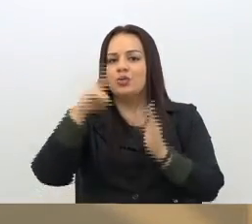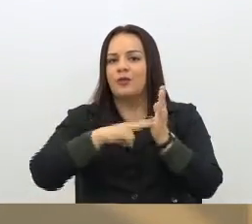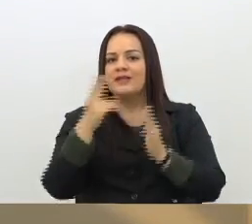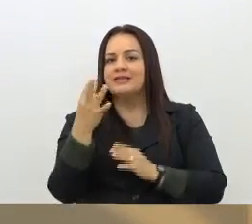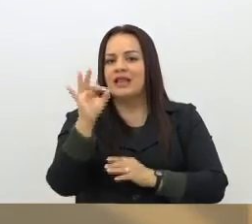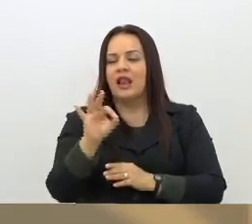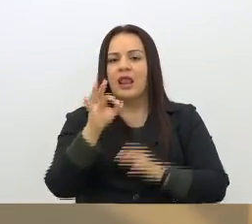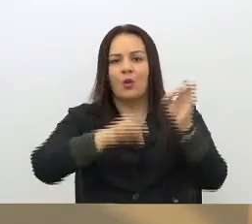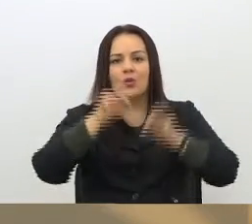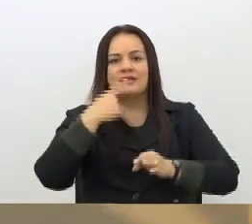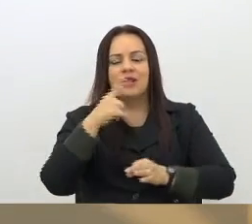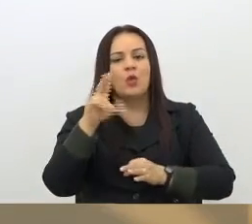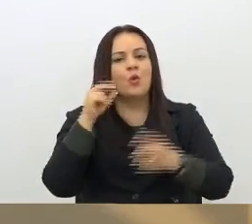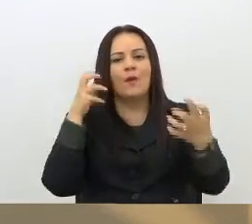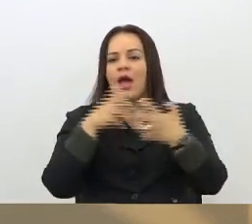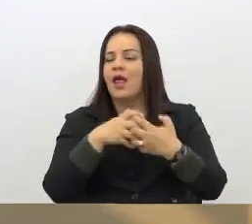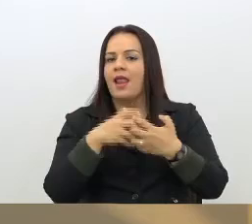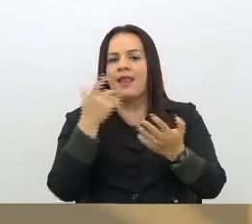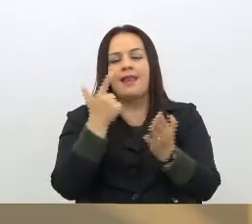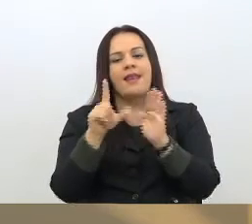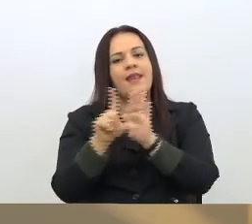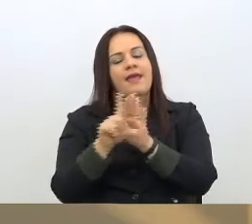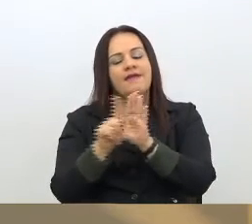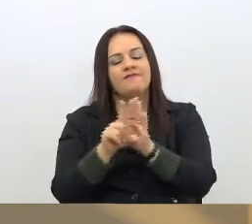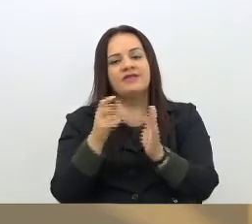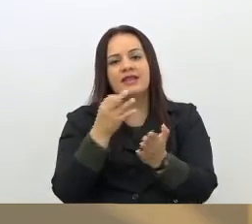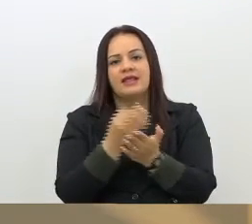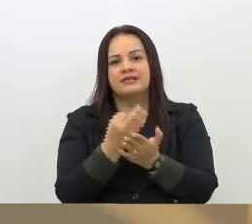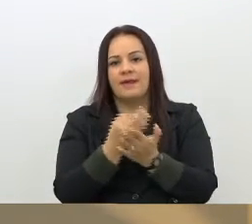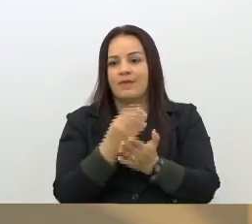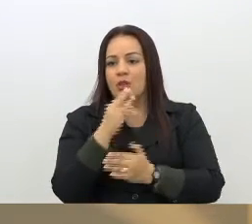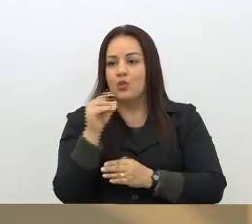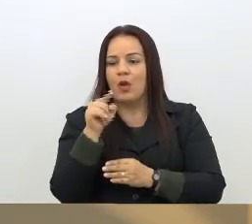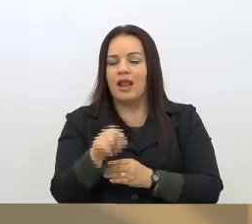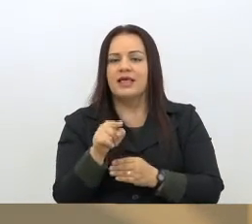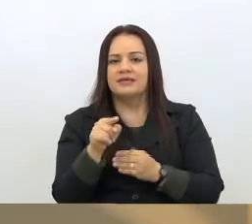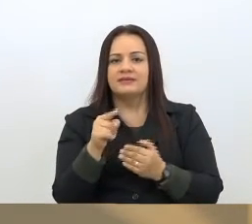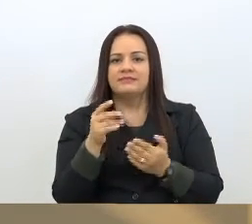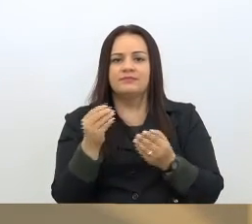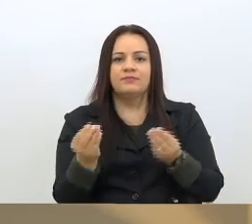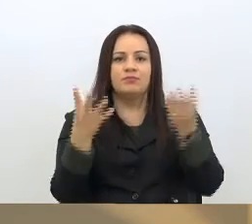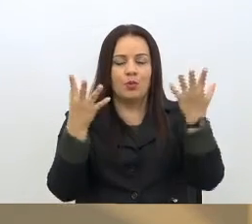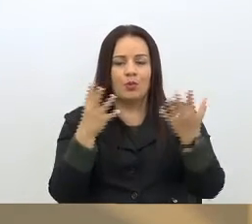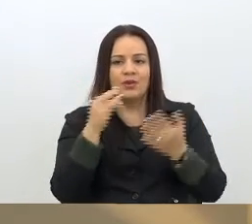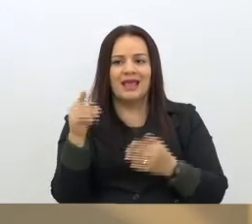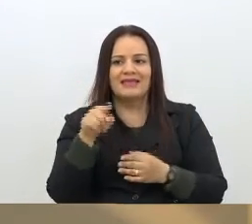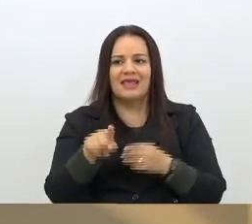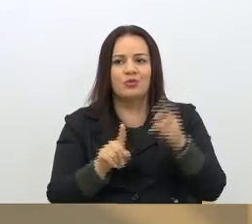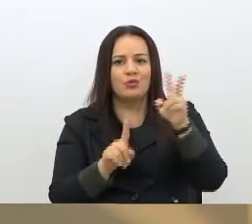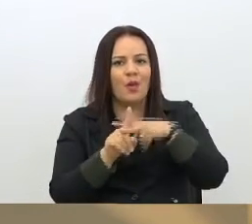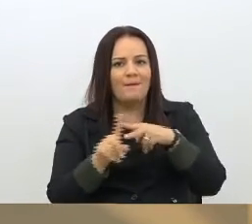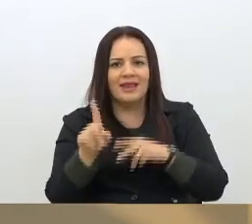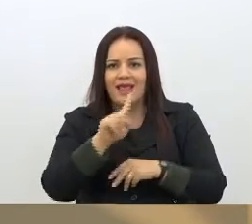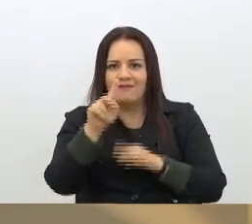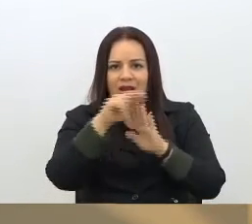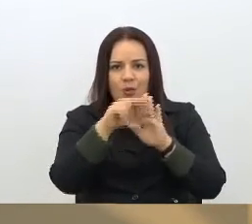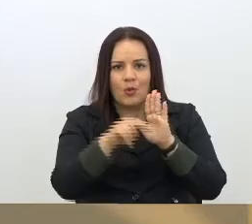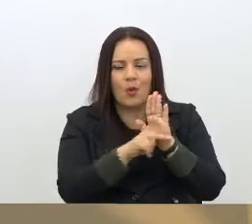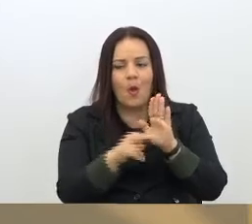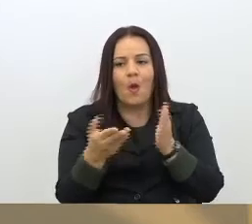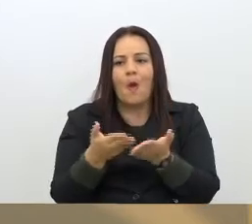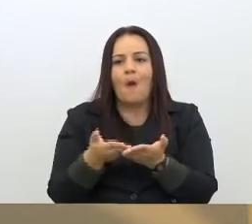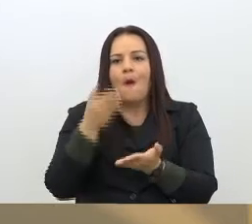la Ley de Fortalecimiento de las Finanzas Públicas, en el sentido de que a ellos no le aplicaba la norma de que los